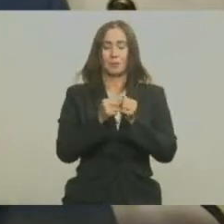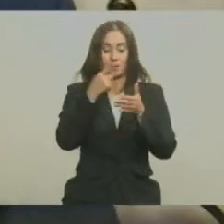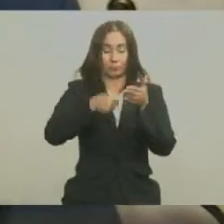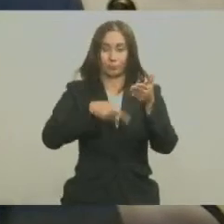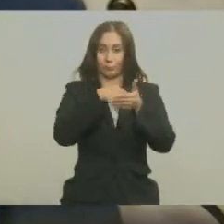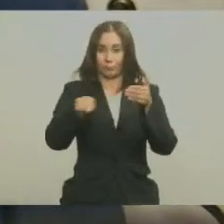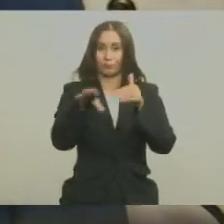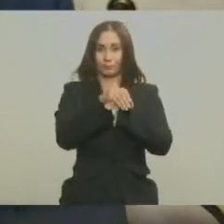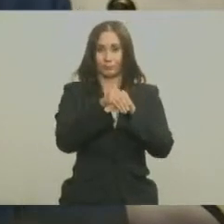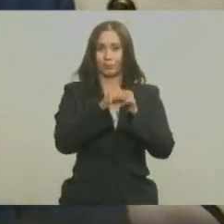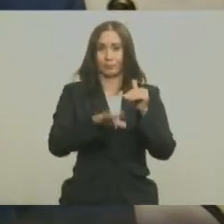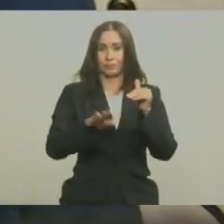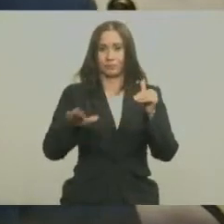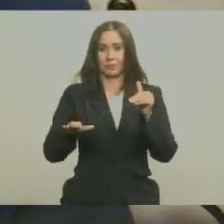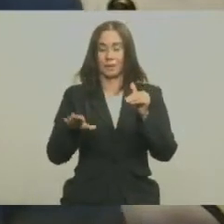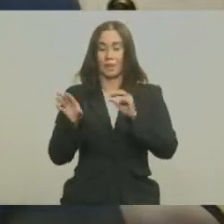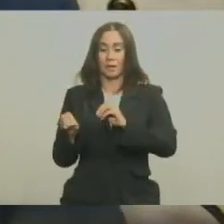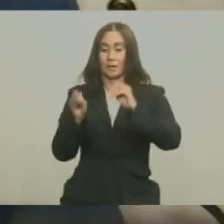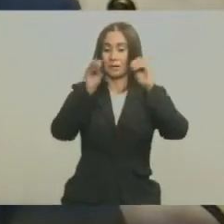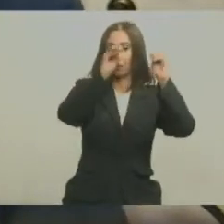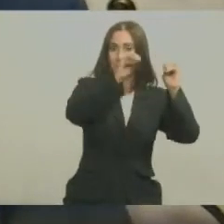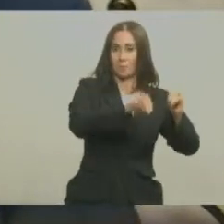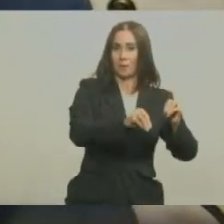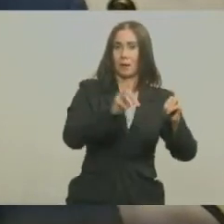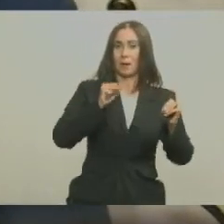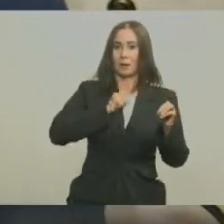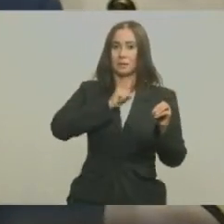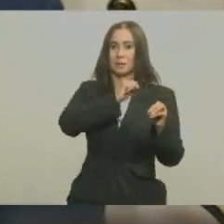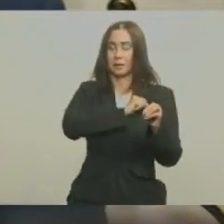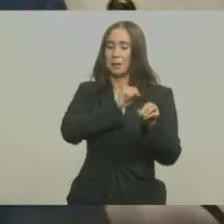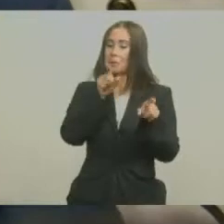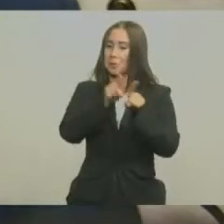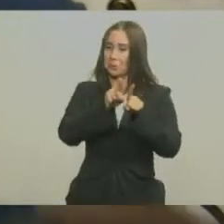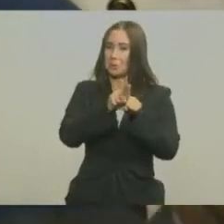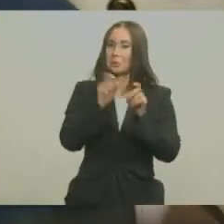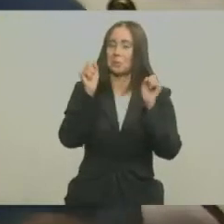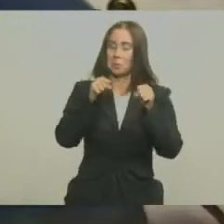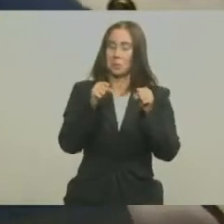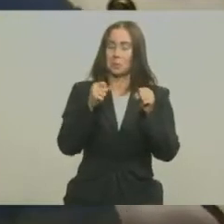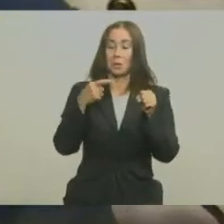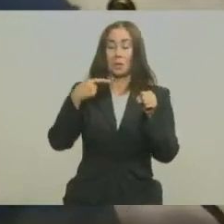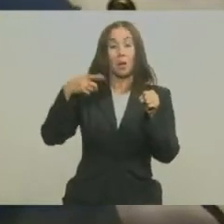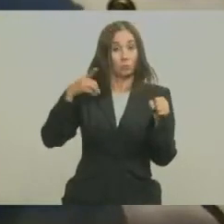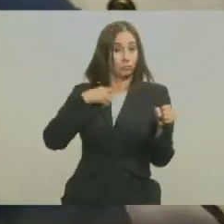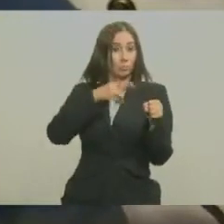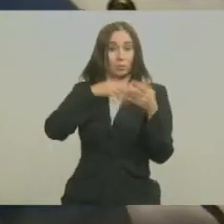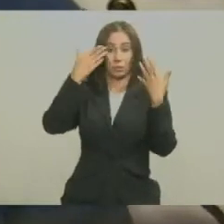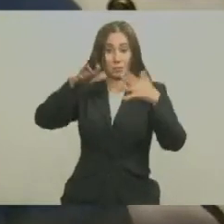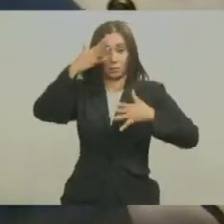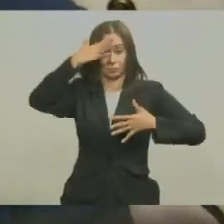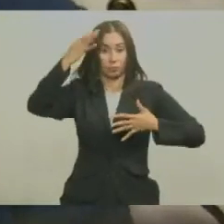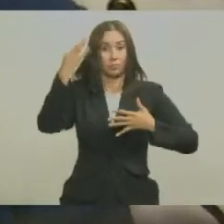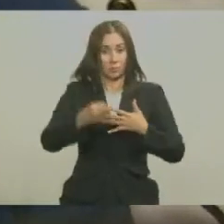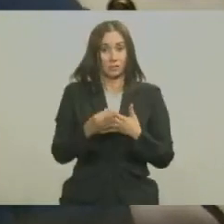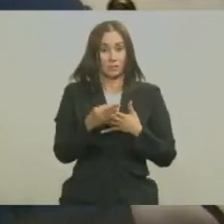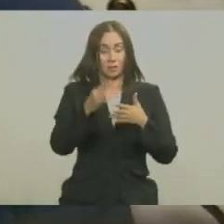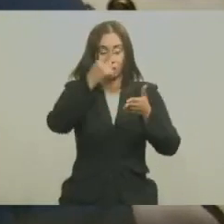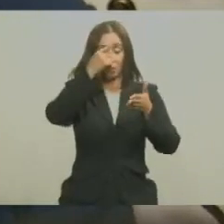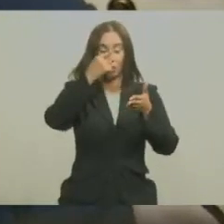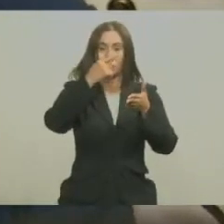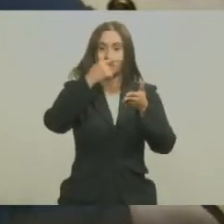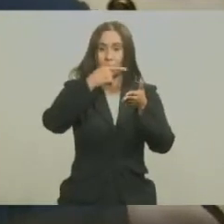consecutivas y que vaya al Senado de la República. De manera que, por parte de los diputados, nosotros